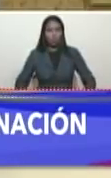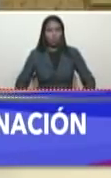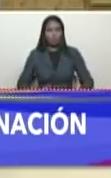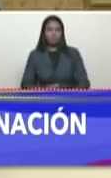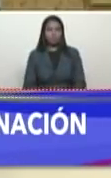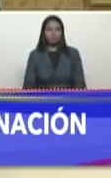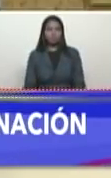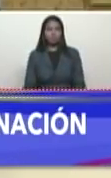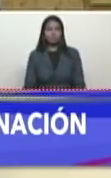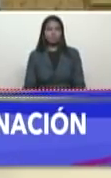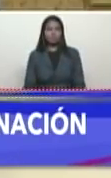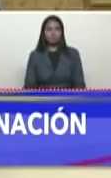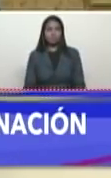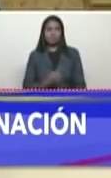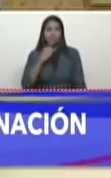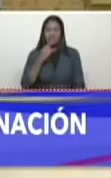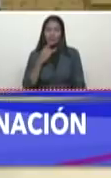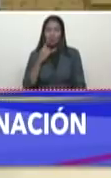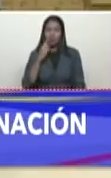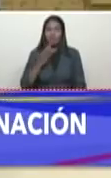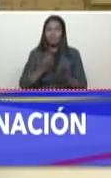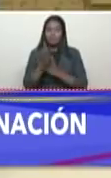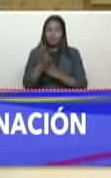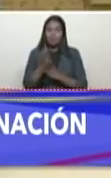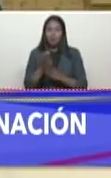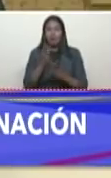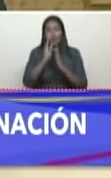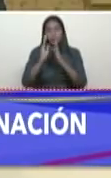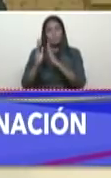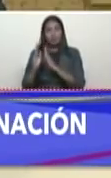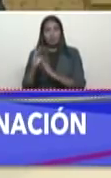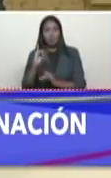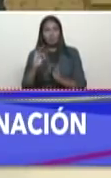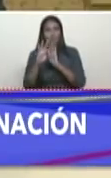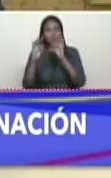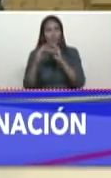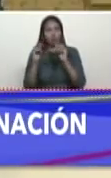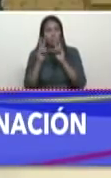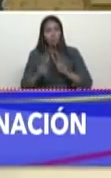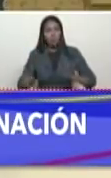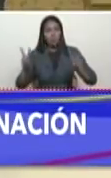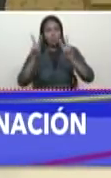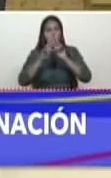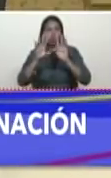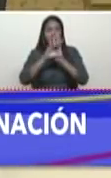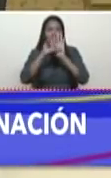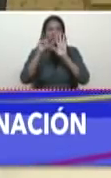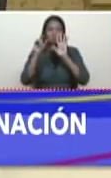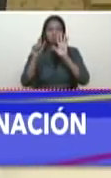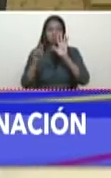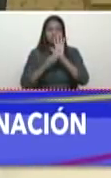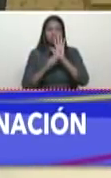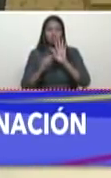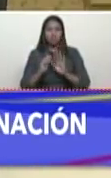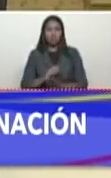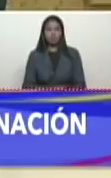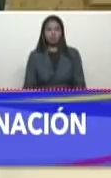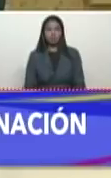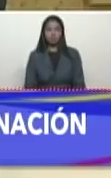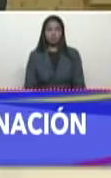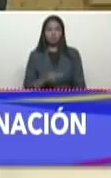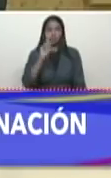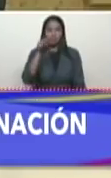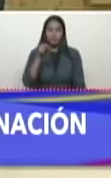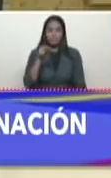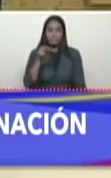no hablábamos de la disciplina la obediencia y la subordinación como valores constitucionales también